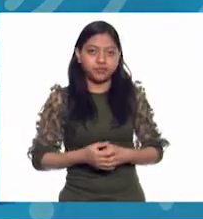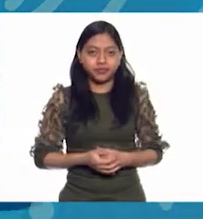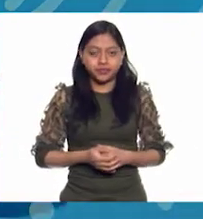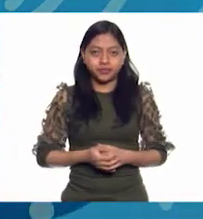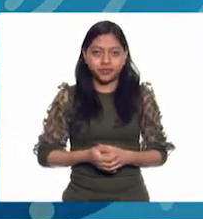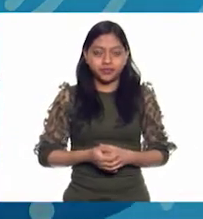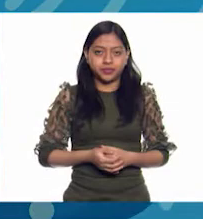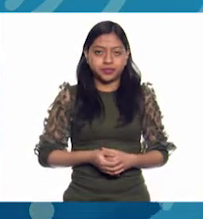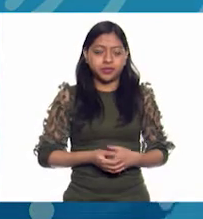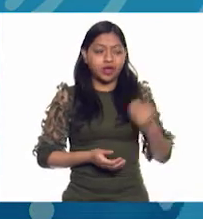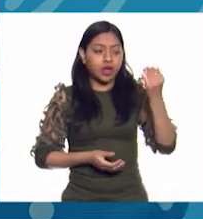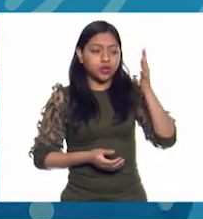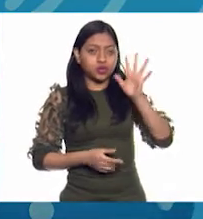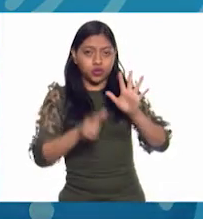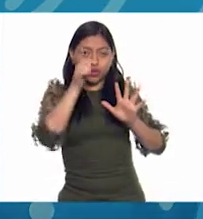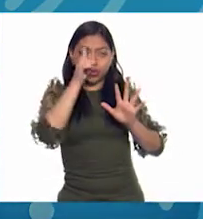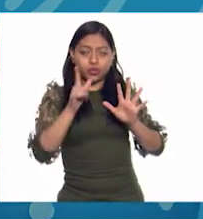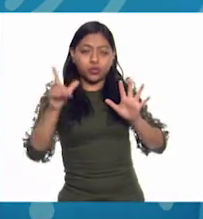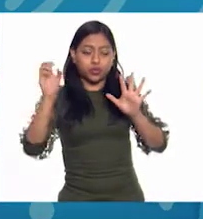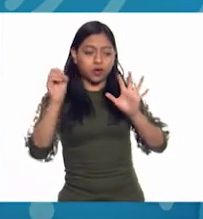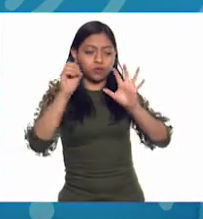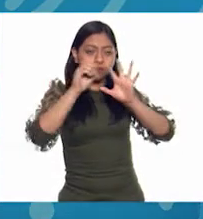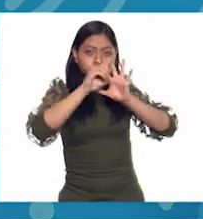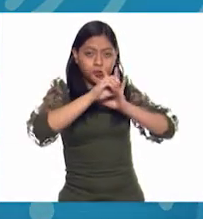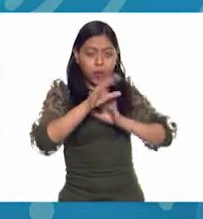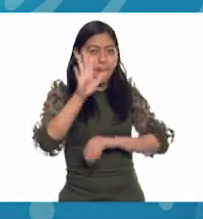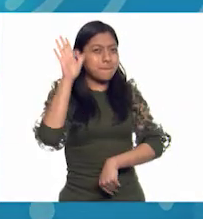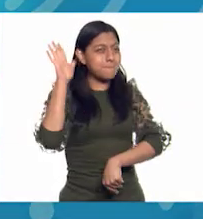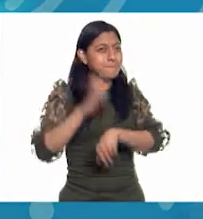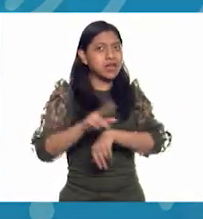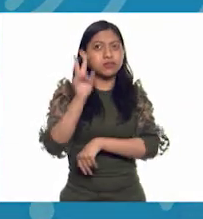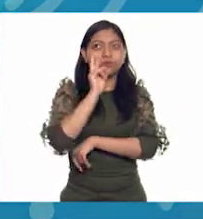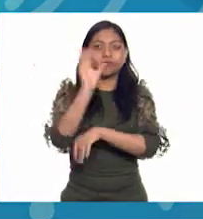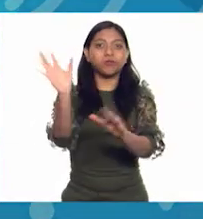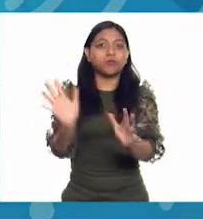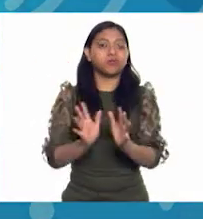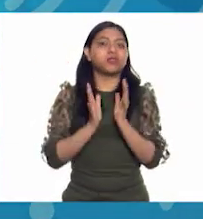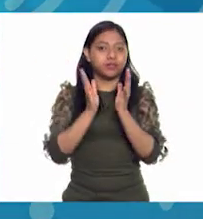Los eclipses son los fenómenos celestes más impresionantes.